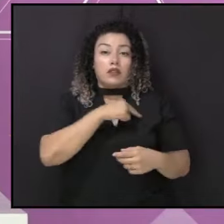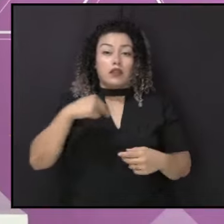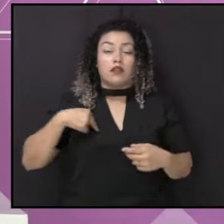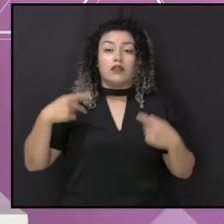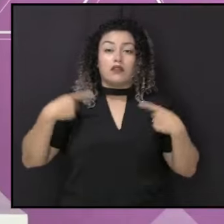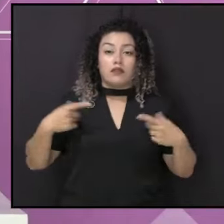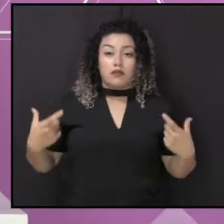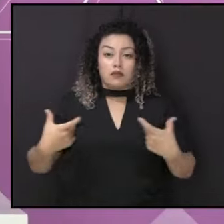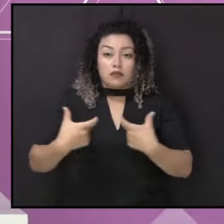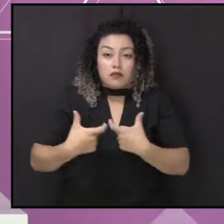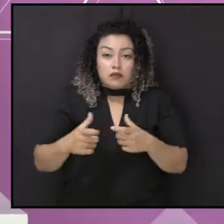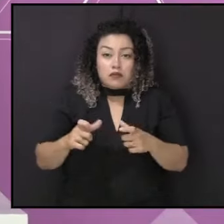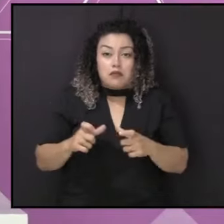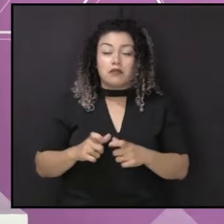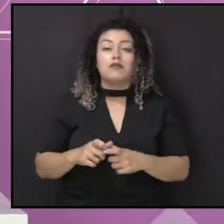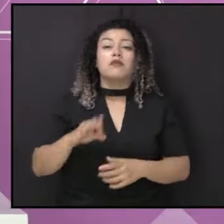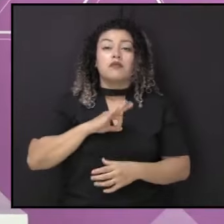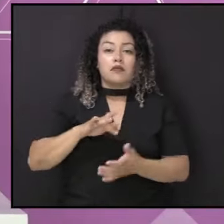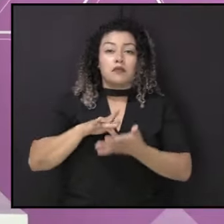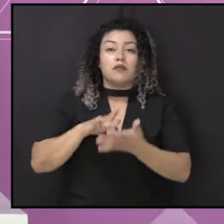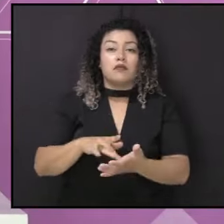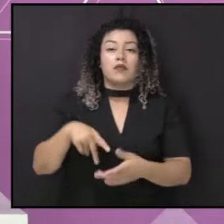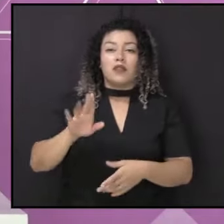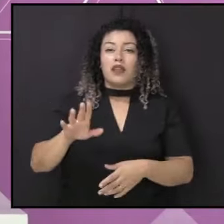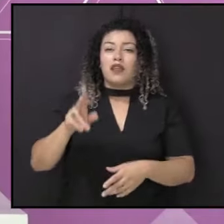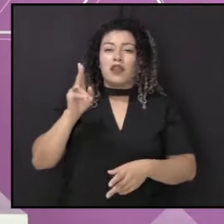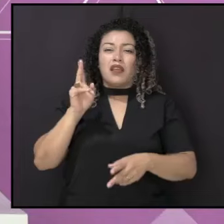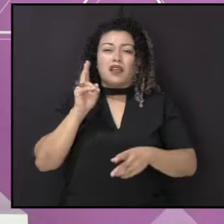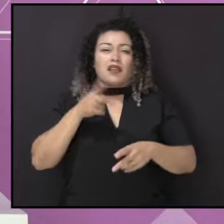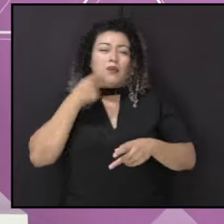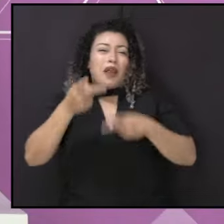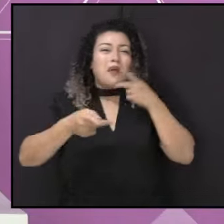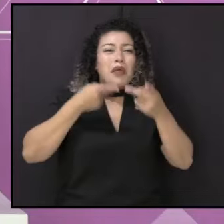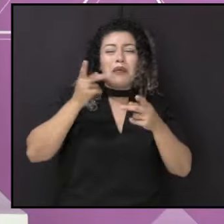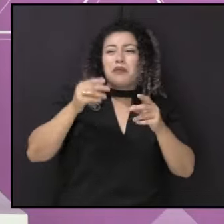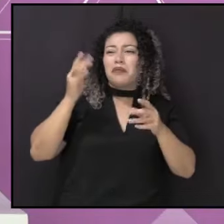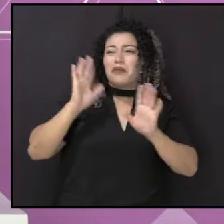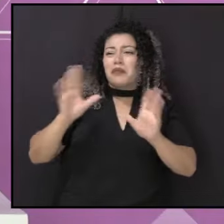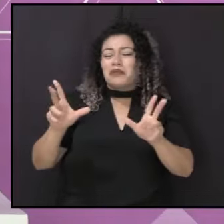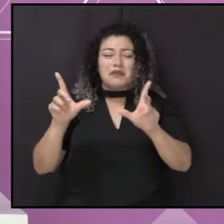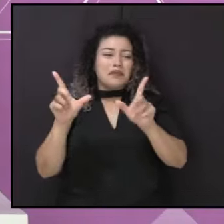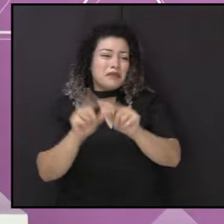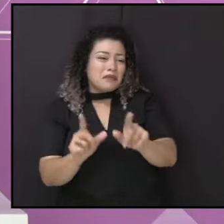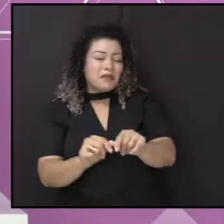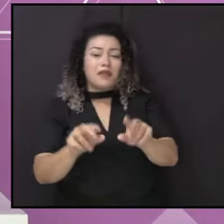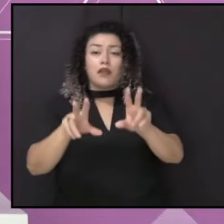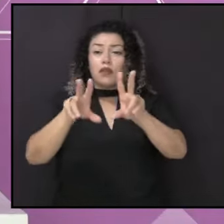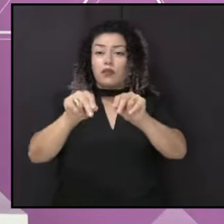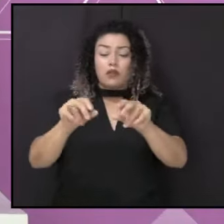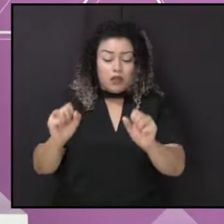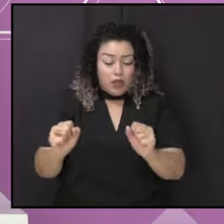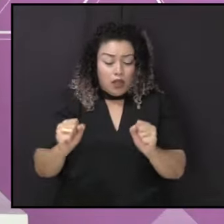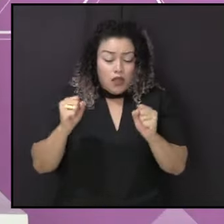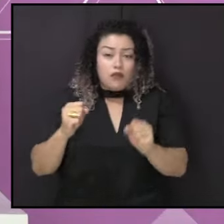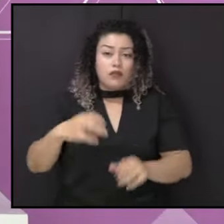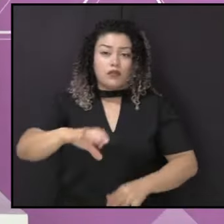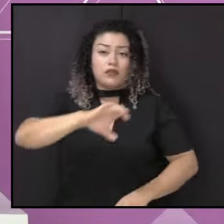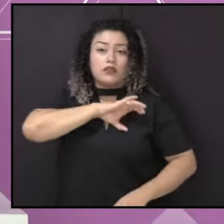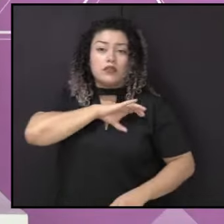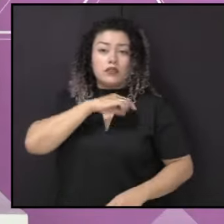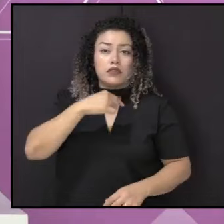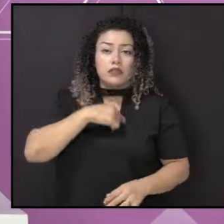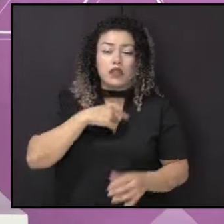en realidad hacemos poco. No se trata de hablar, se trata de hacer. Porque es la fuerza precisamente aquella que tenemos en el corazón, en